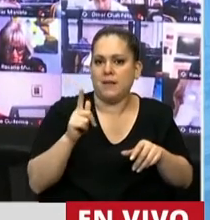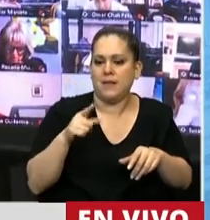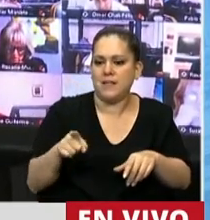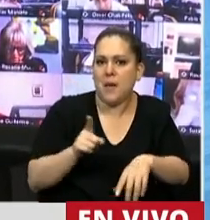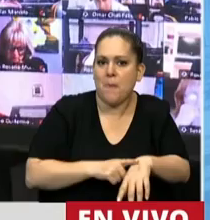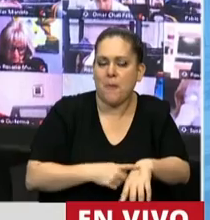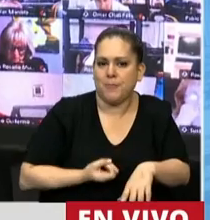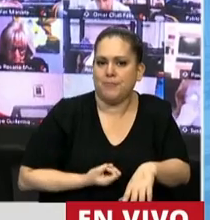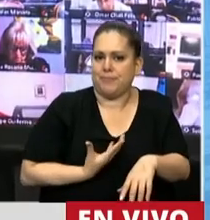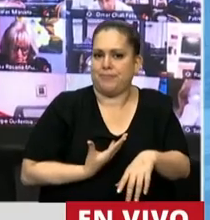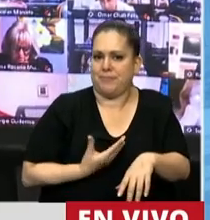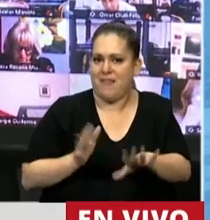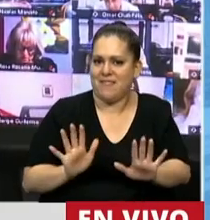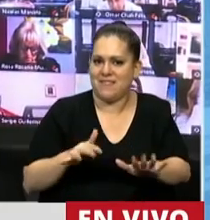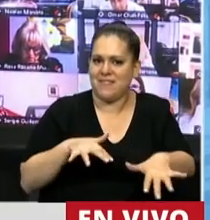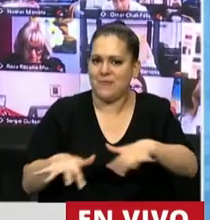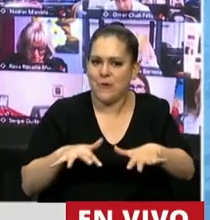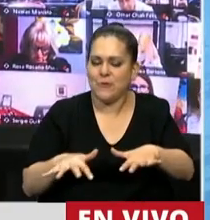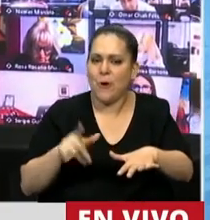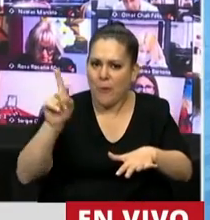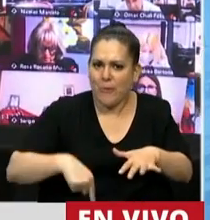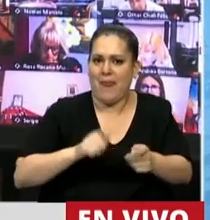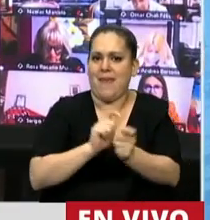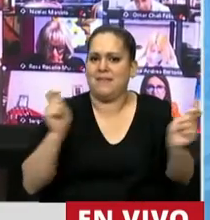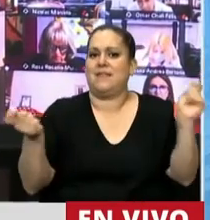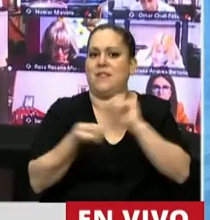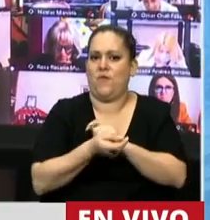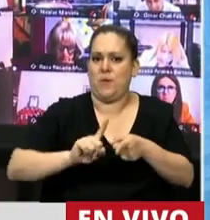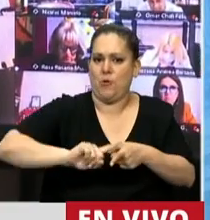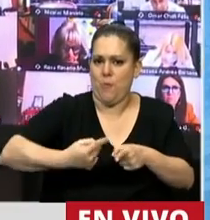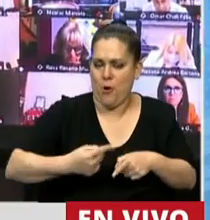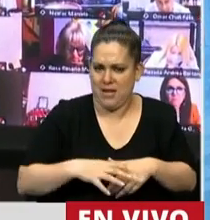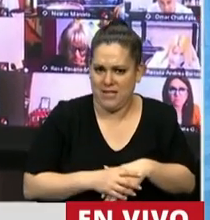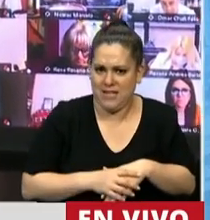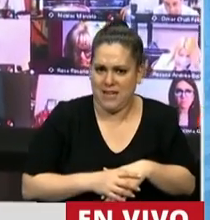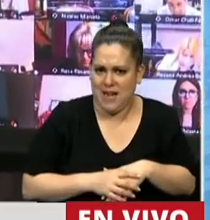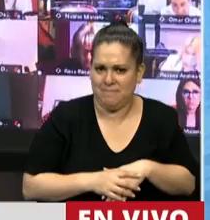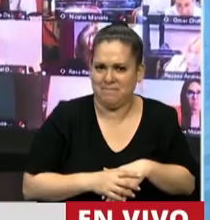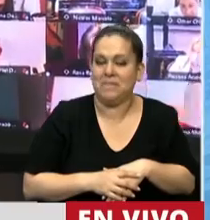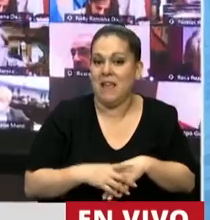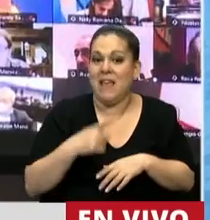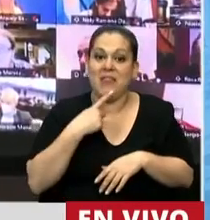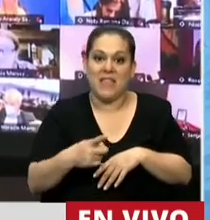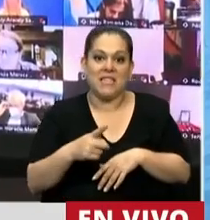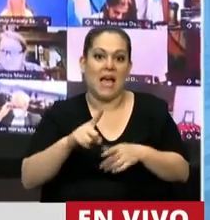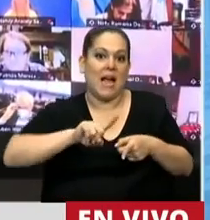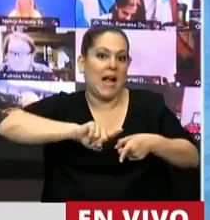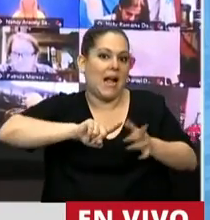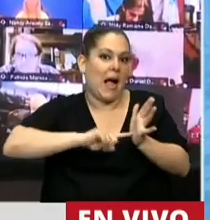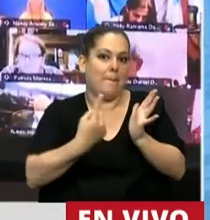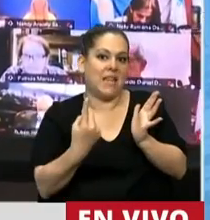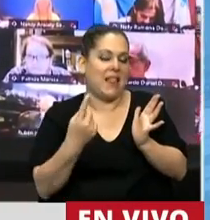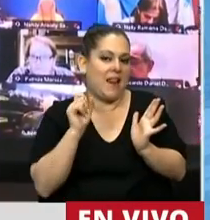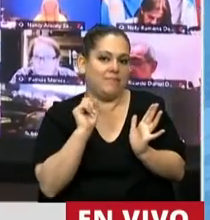también configure al mismo tiempo una transformación política que al nombrarla precisamente capital alterna nuestro gobierno